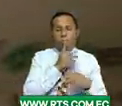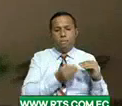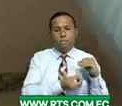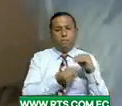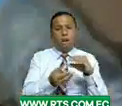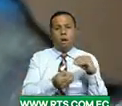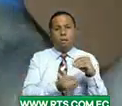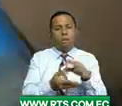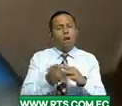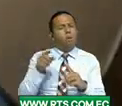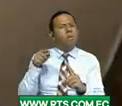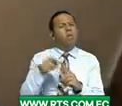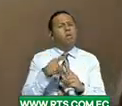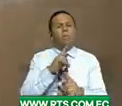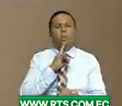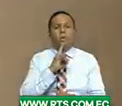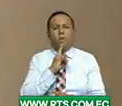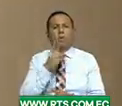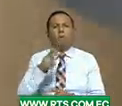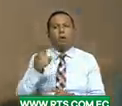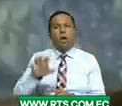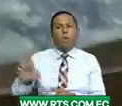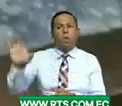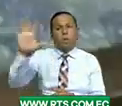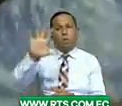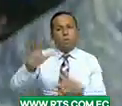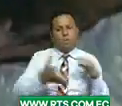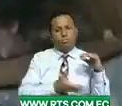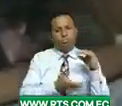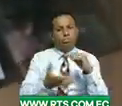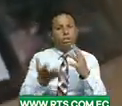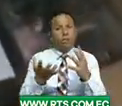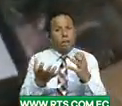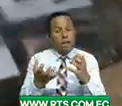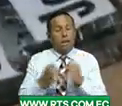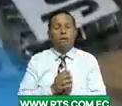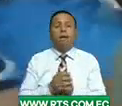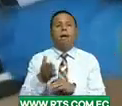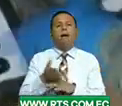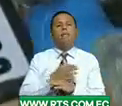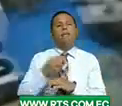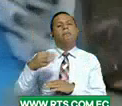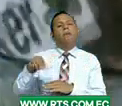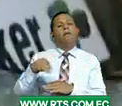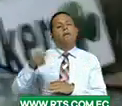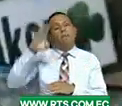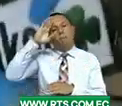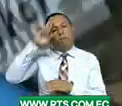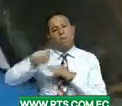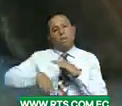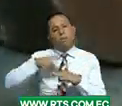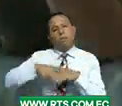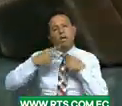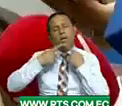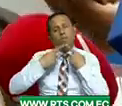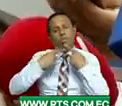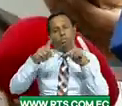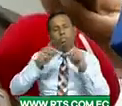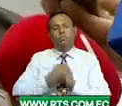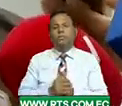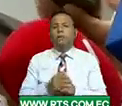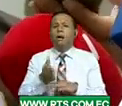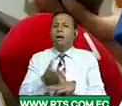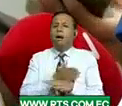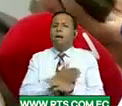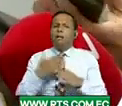a los Estados Unidos y Europa. Así lo informó este miércoles la Policía Nacional. Se procedió a realizar un